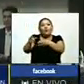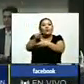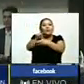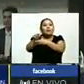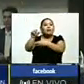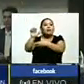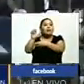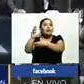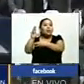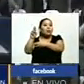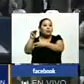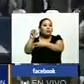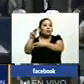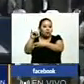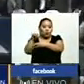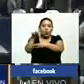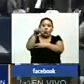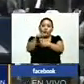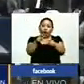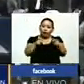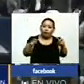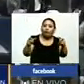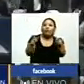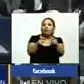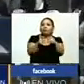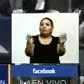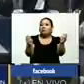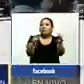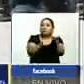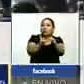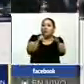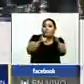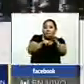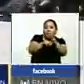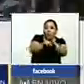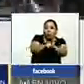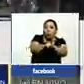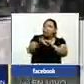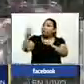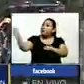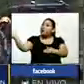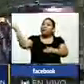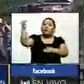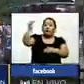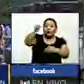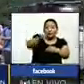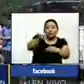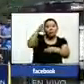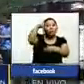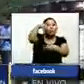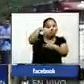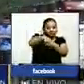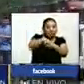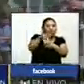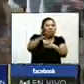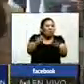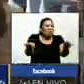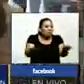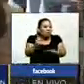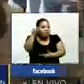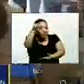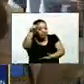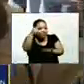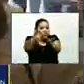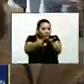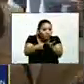Es por ello que realizaron un foro regional denominado Migración, Retorno y Reinserción, que buscó analizar, discutir